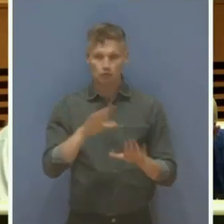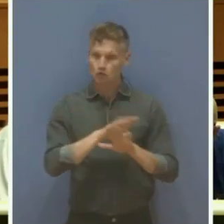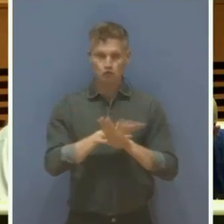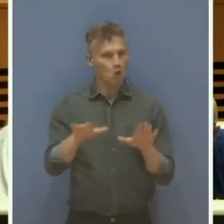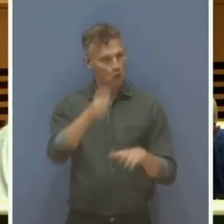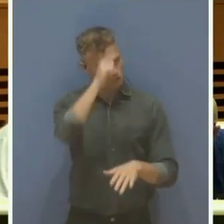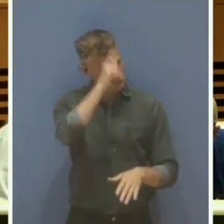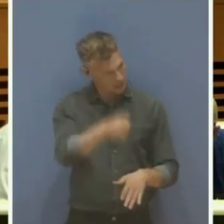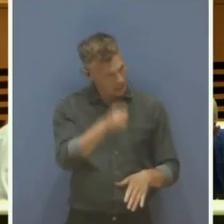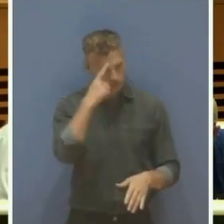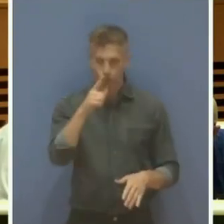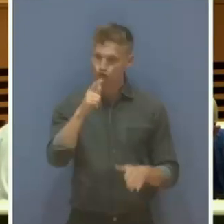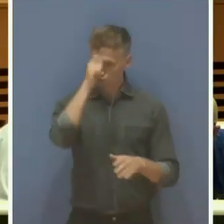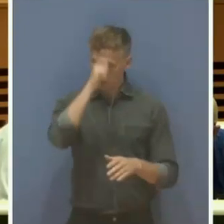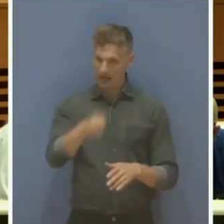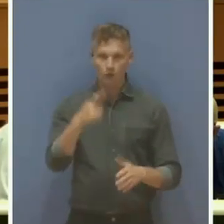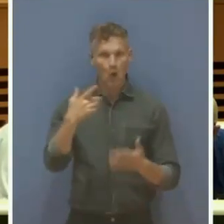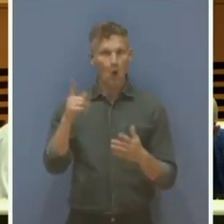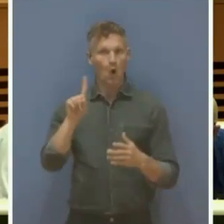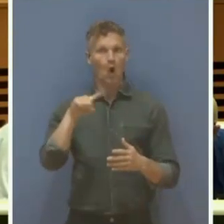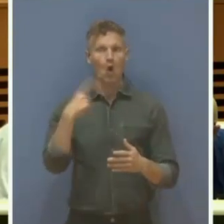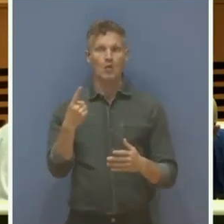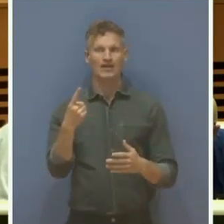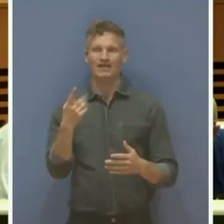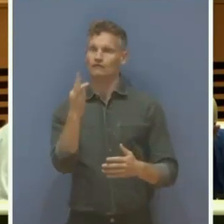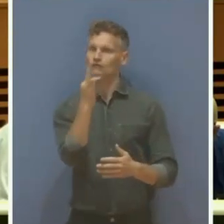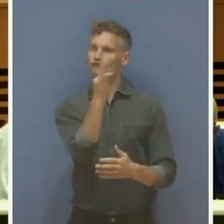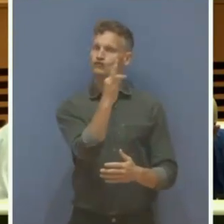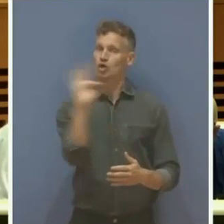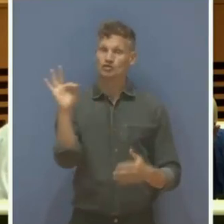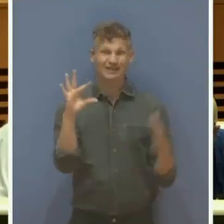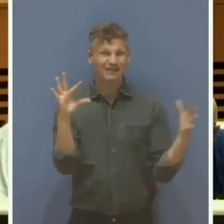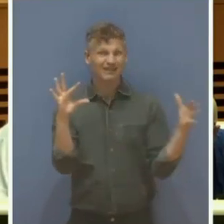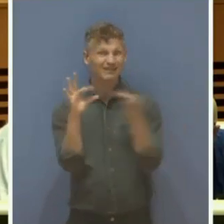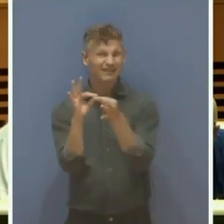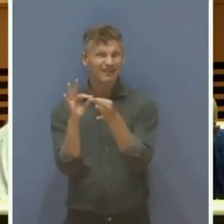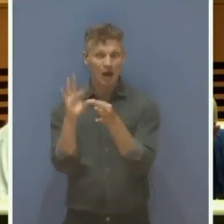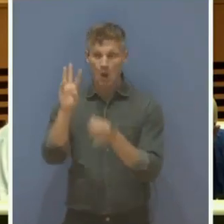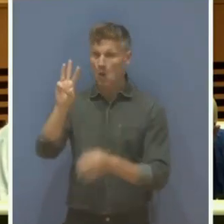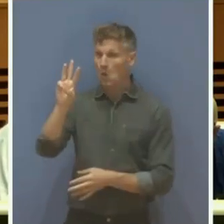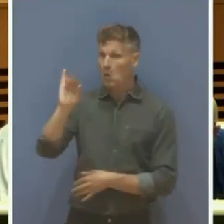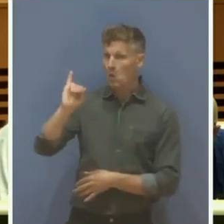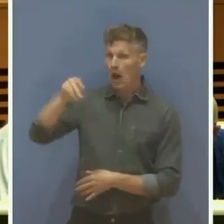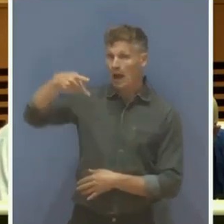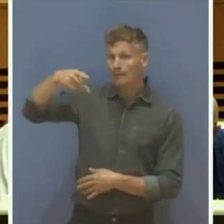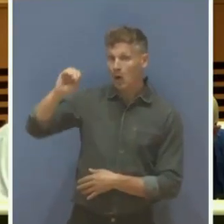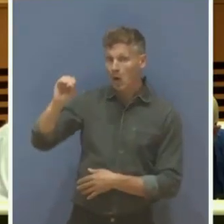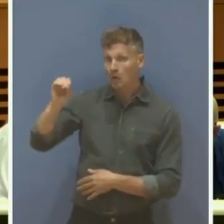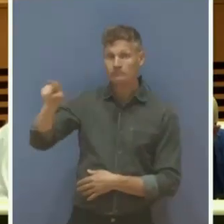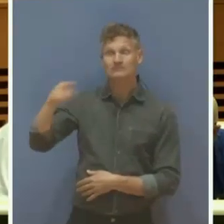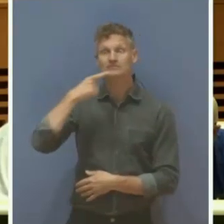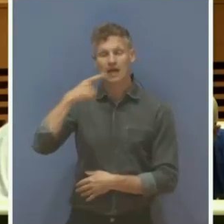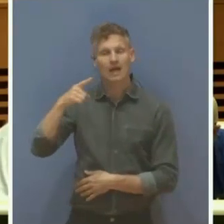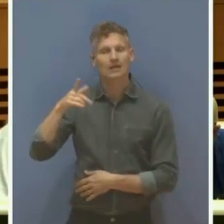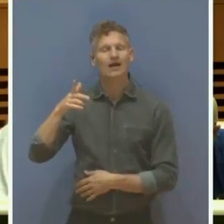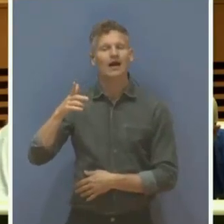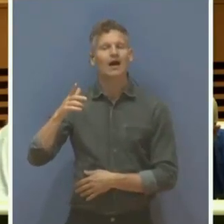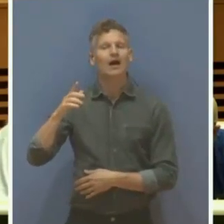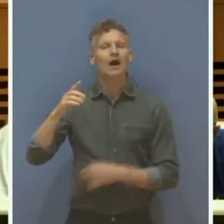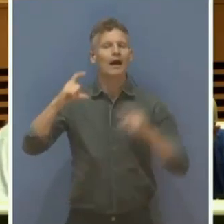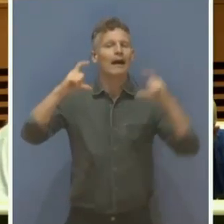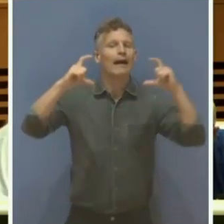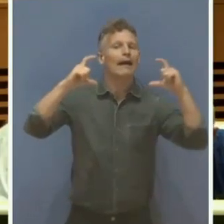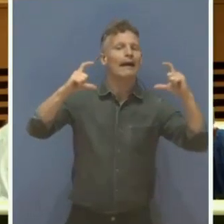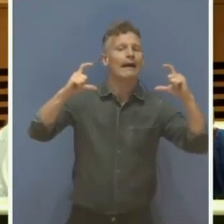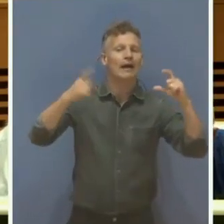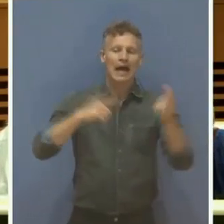en la OMPI, donde la expresión pueblos indígenas continúa entre corchetes. Es decir, en un tratado sobre propiedad